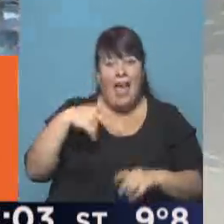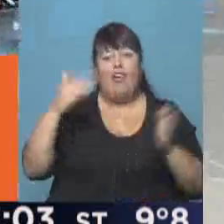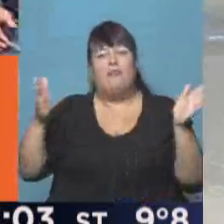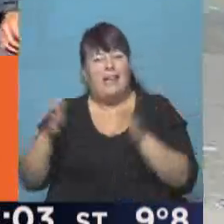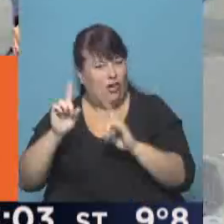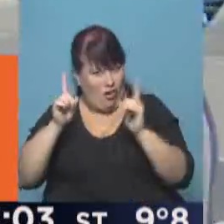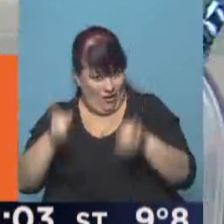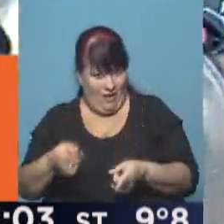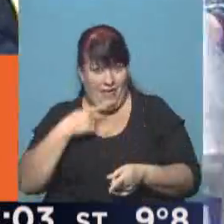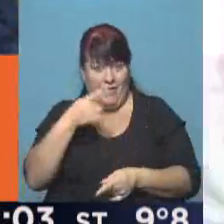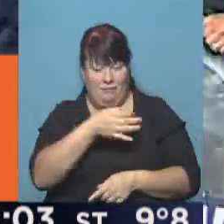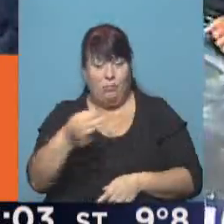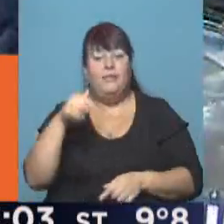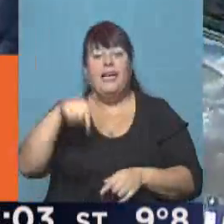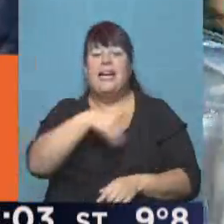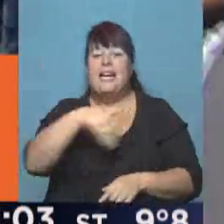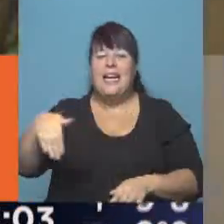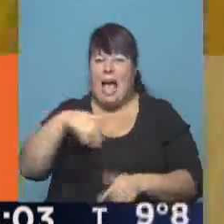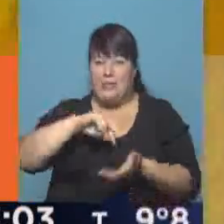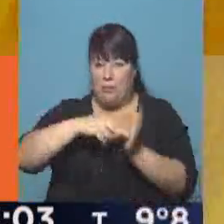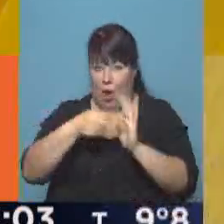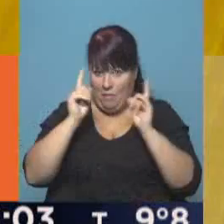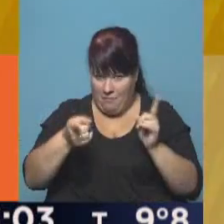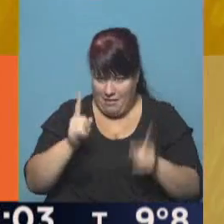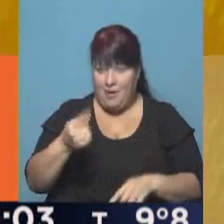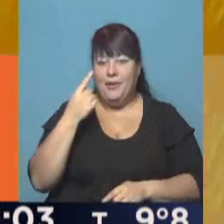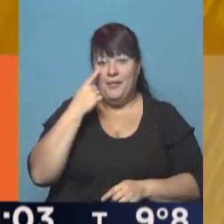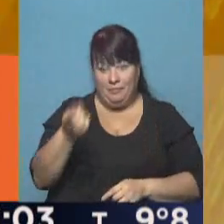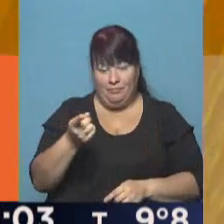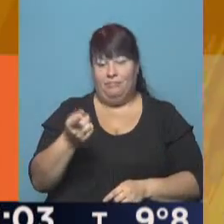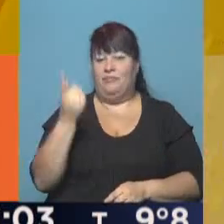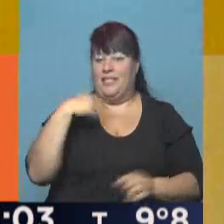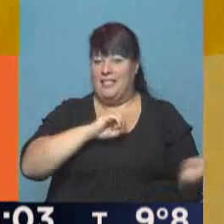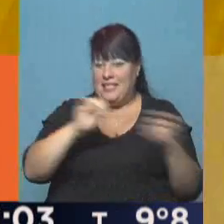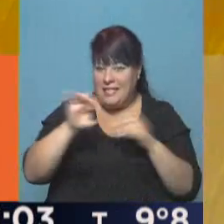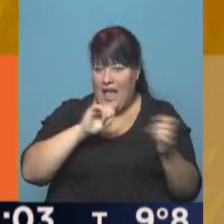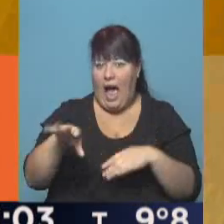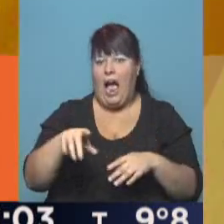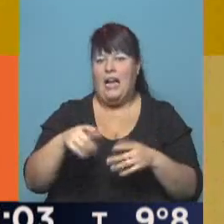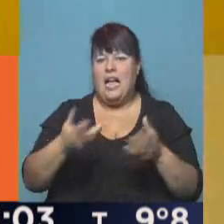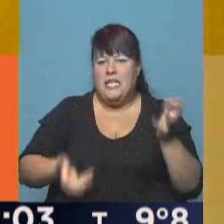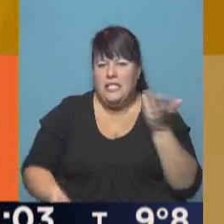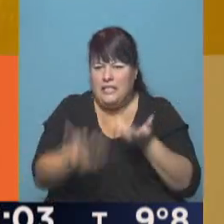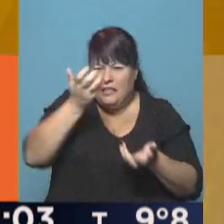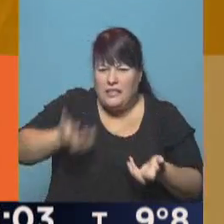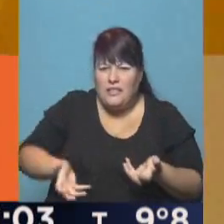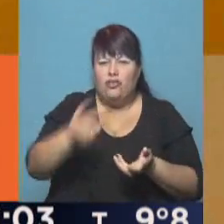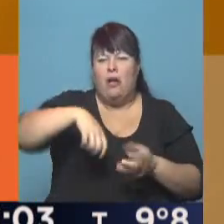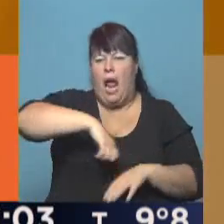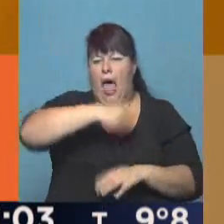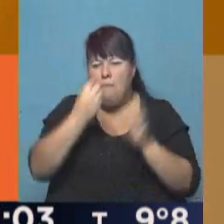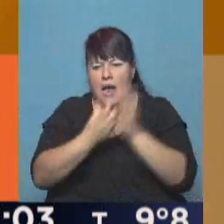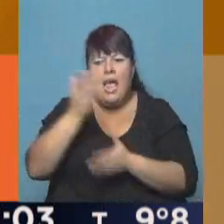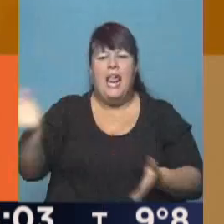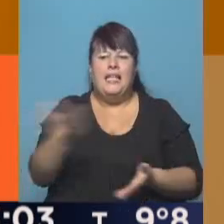Saladita, como bien dijiste vos. Esta es la calle de la discordia, fíjate vos lo que acaban de sacar con topadoras durante toda la mañana y